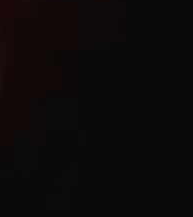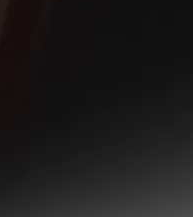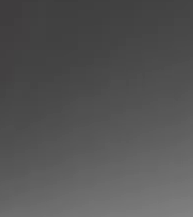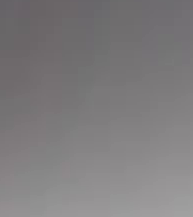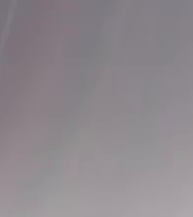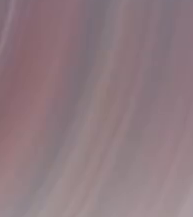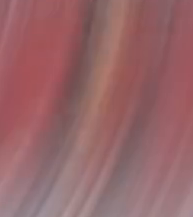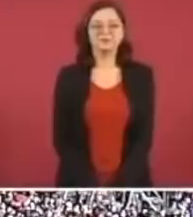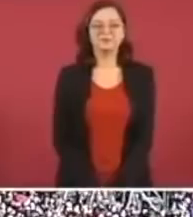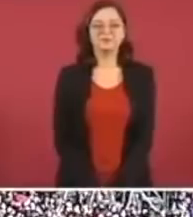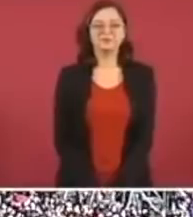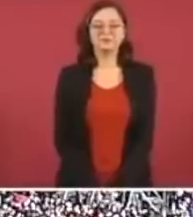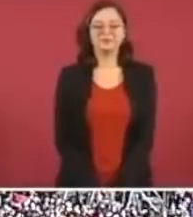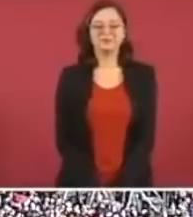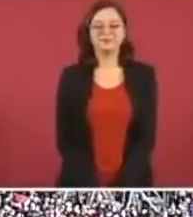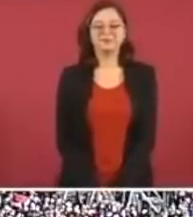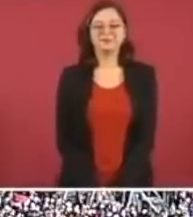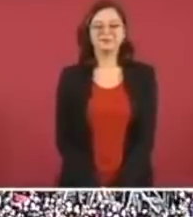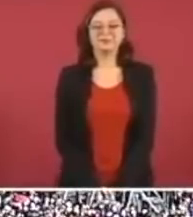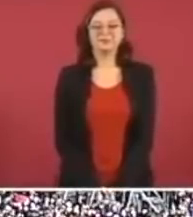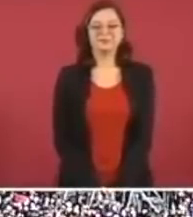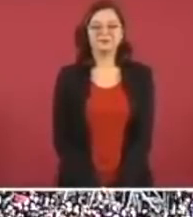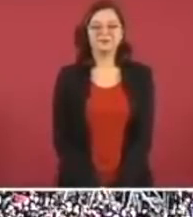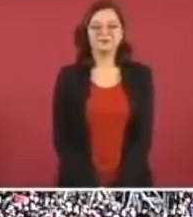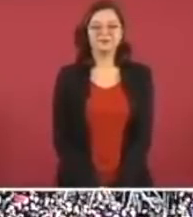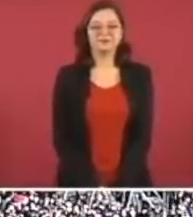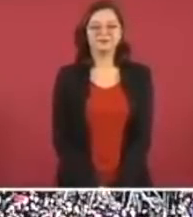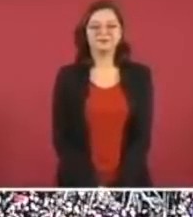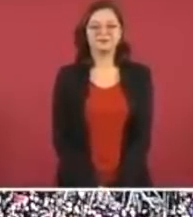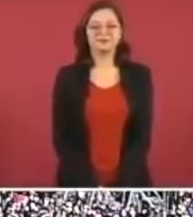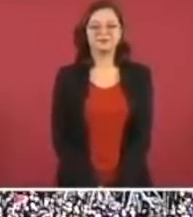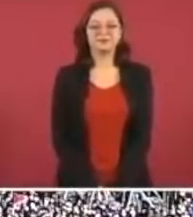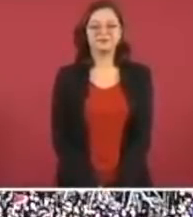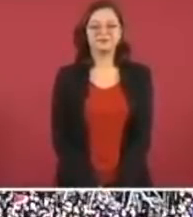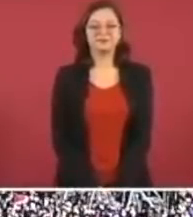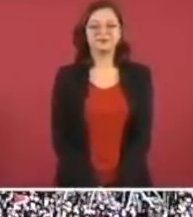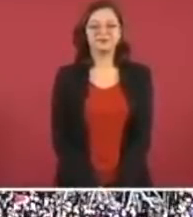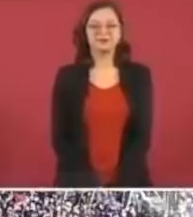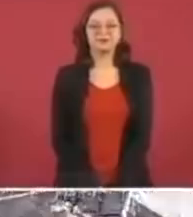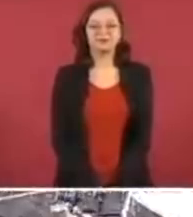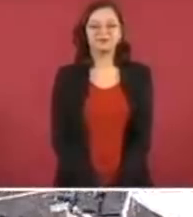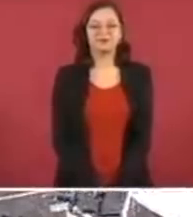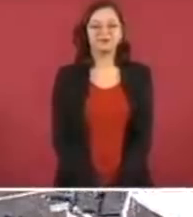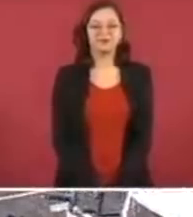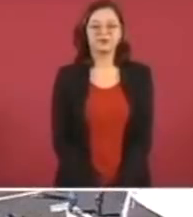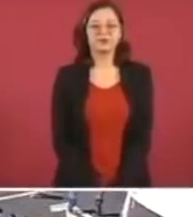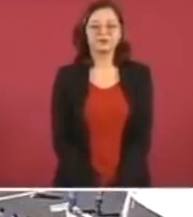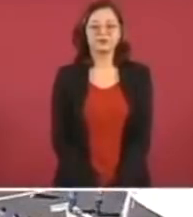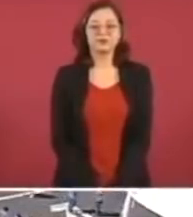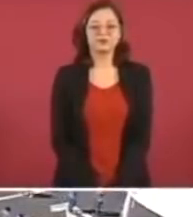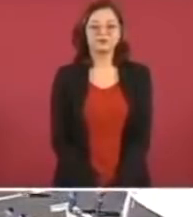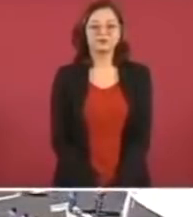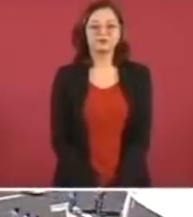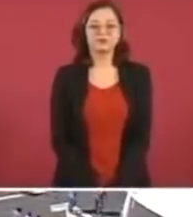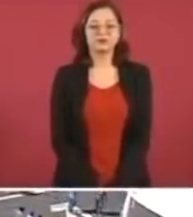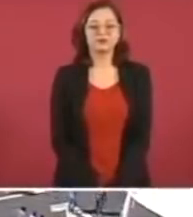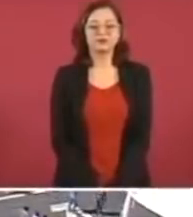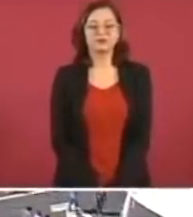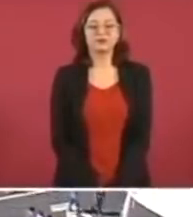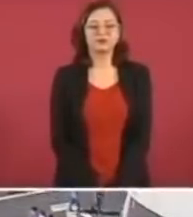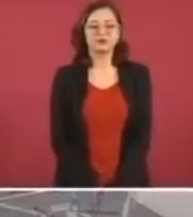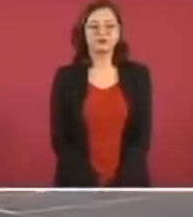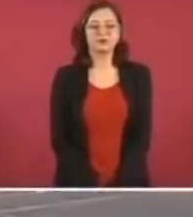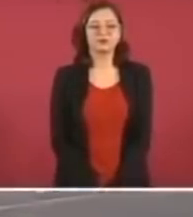ello, el presidente López Obrador convoca para hoy, a su querencia del Zócalo, a una masiva